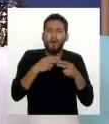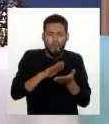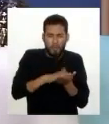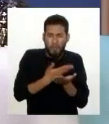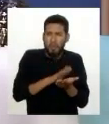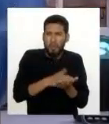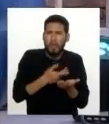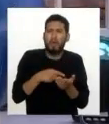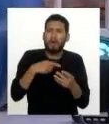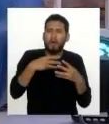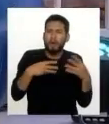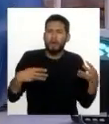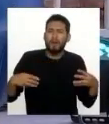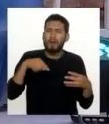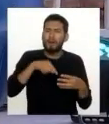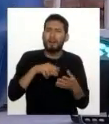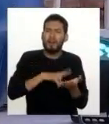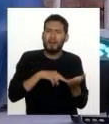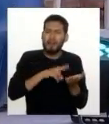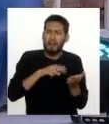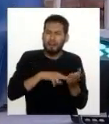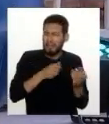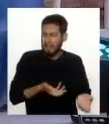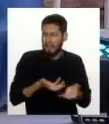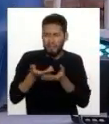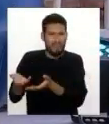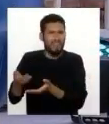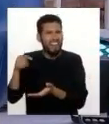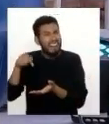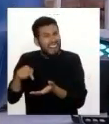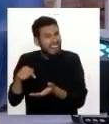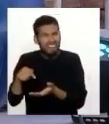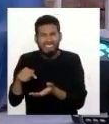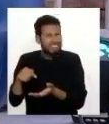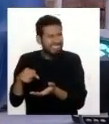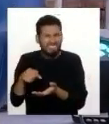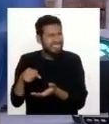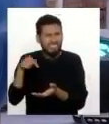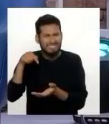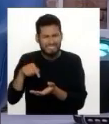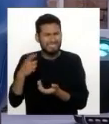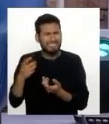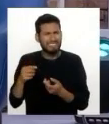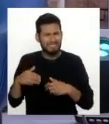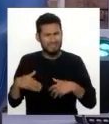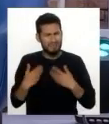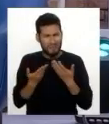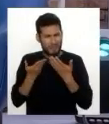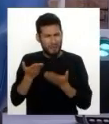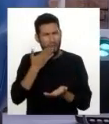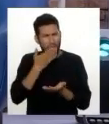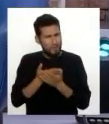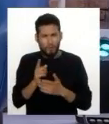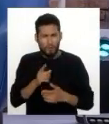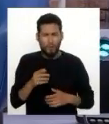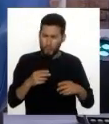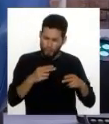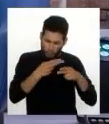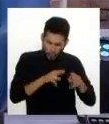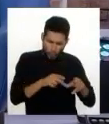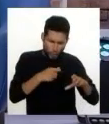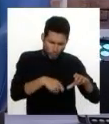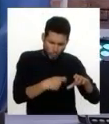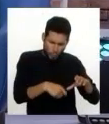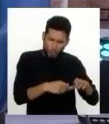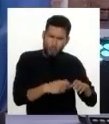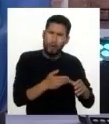plato de fideos con margarina estamos perdiendo la gran posibilidad de repente en el mismo precio de darles un huevo revuelto o un huevo simplemente